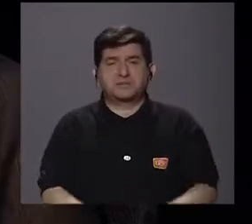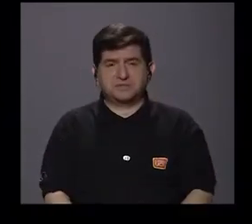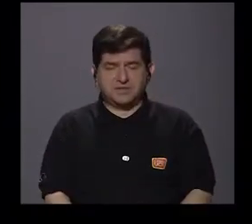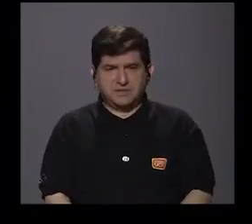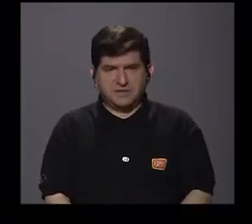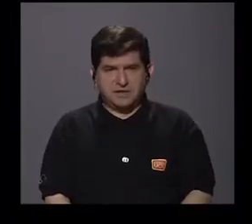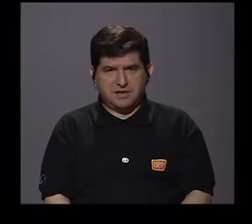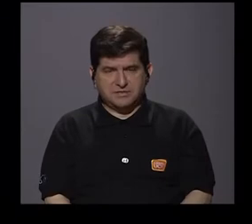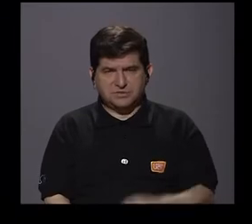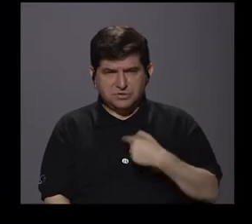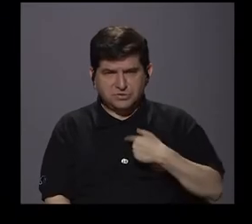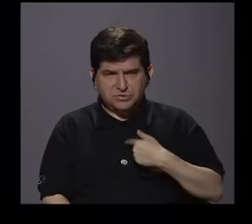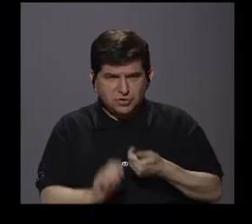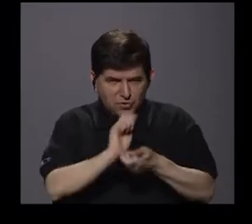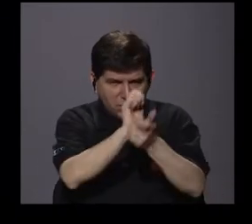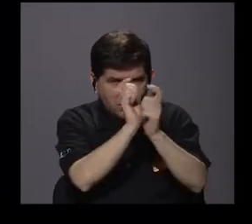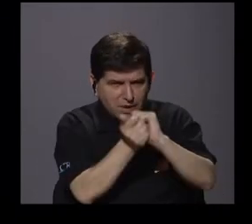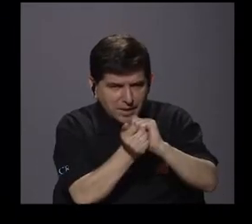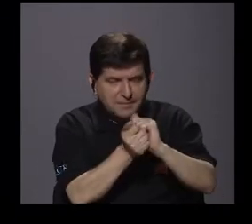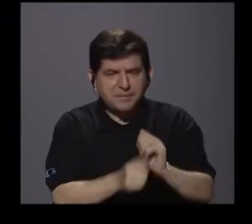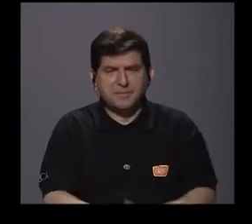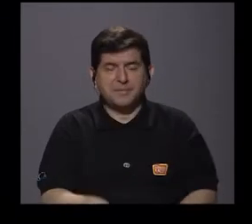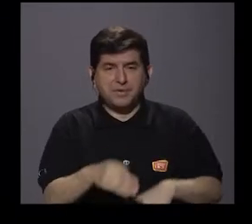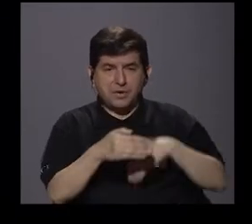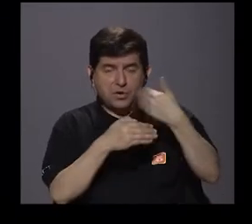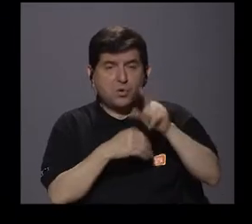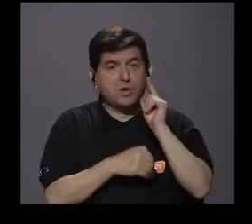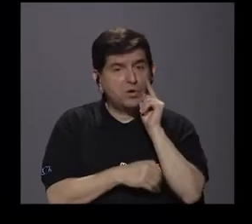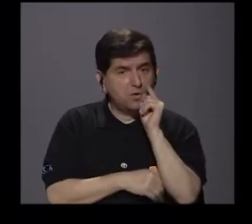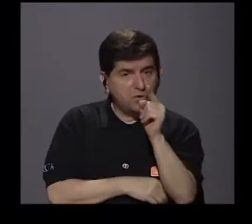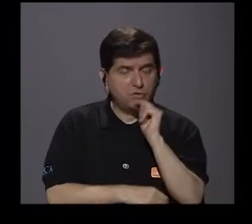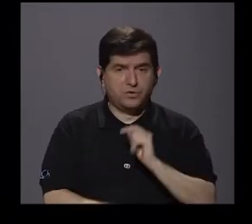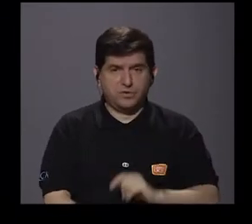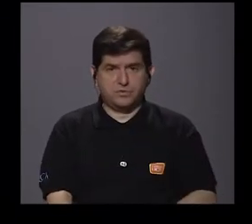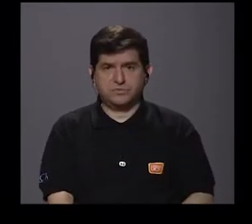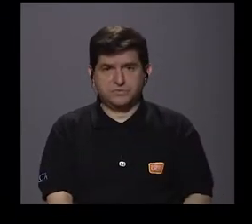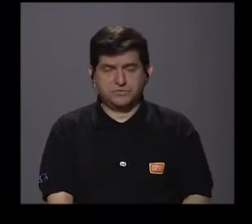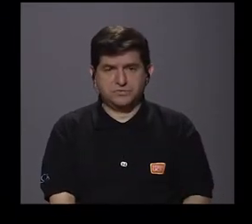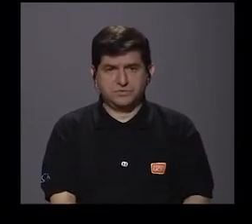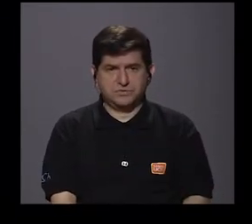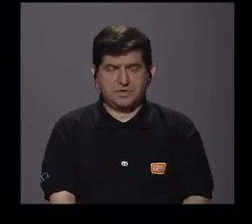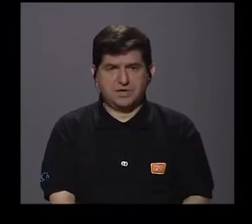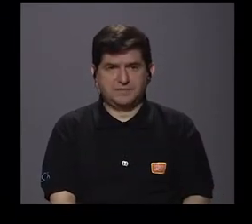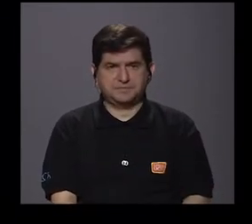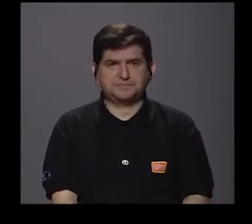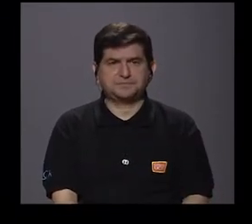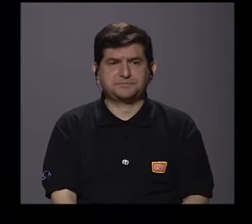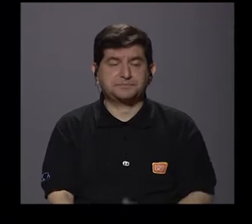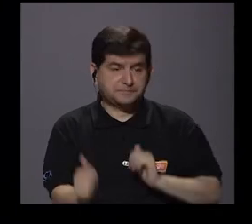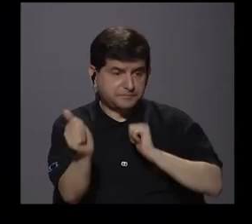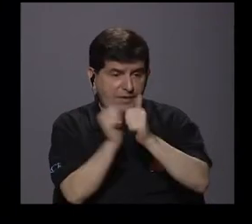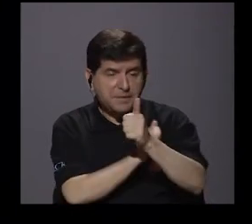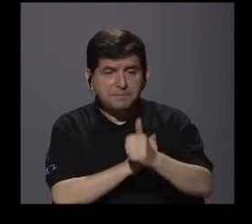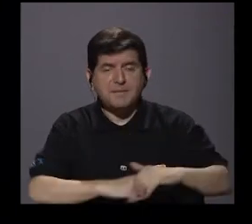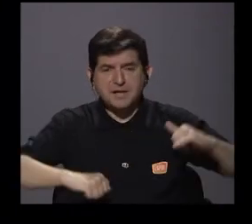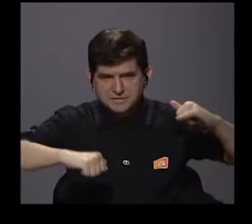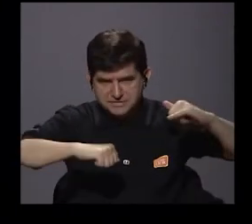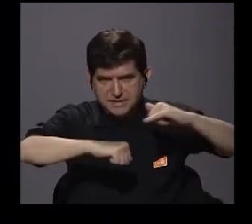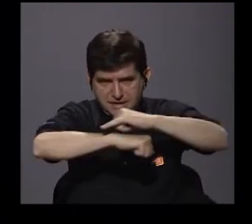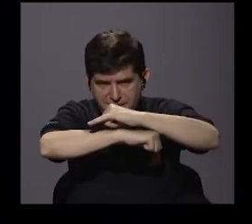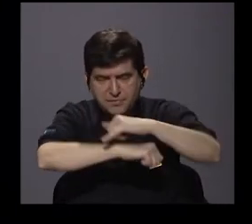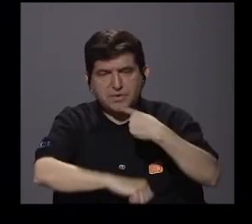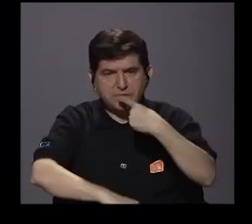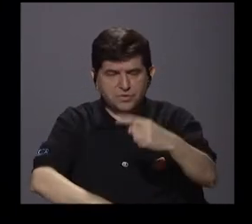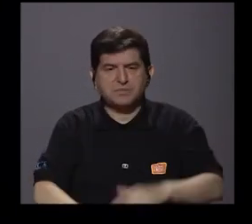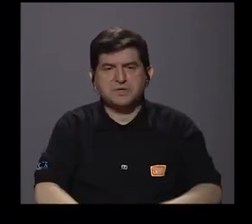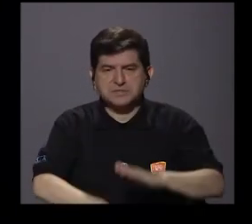Doña Tatiana, voy a dar un salto. Después de que usted pasa la línea de aeropuerto y, como usted